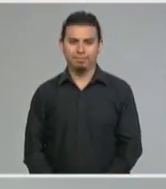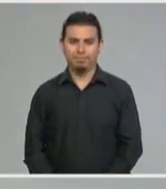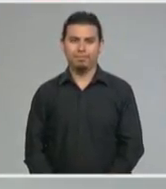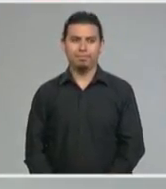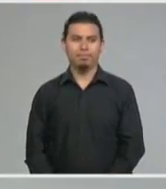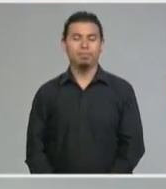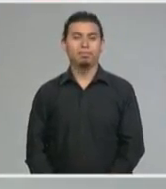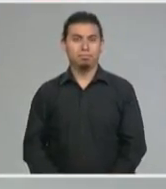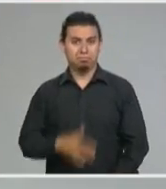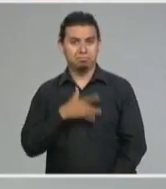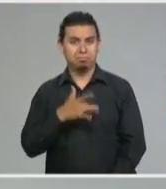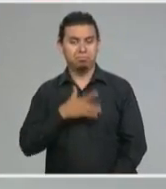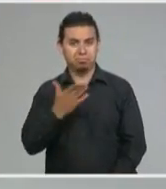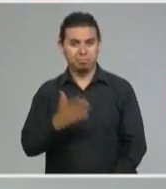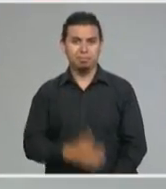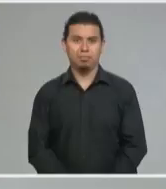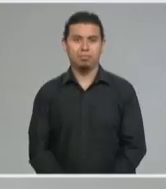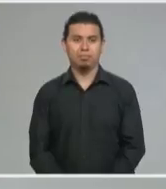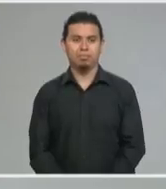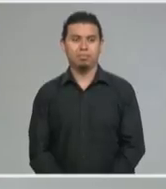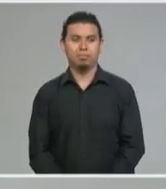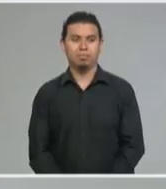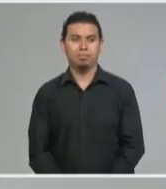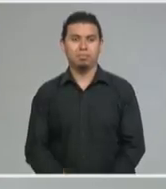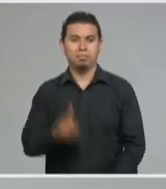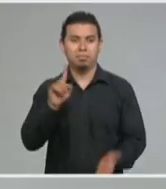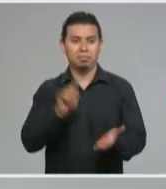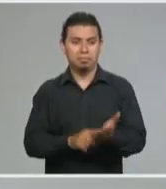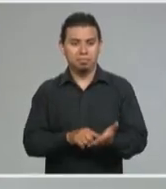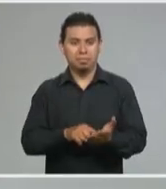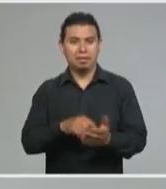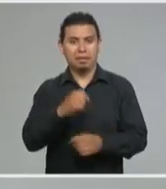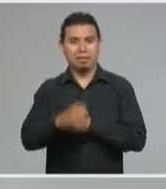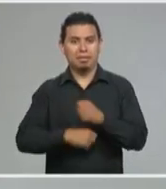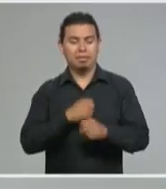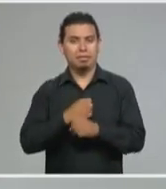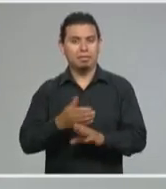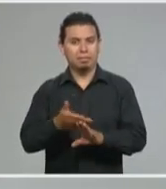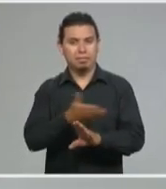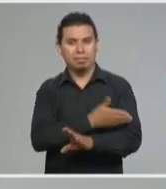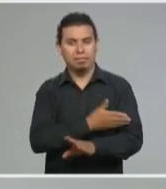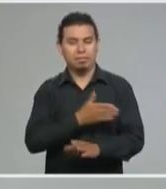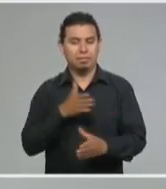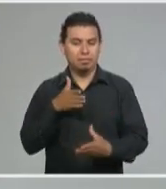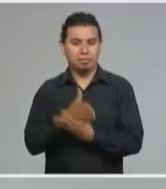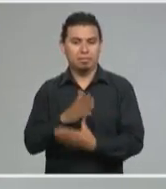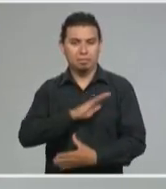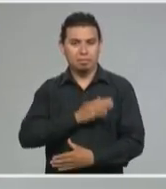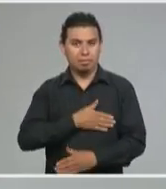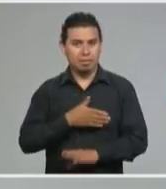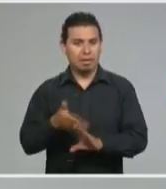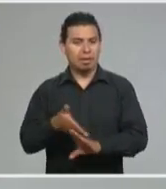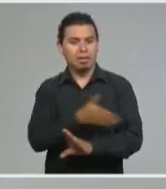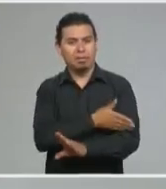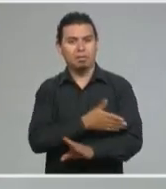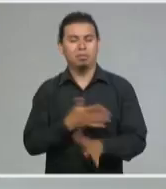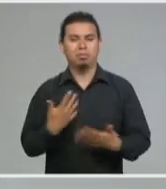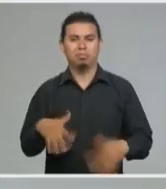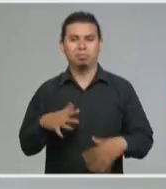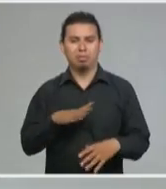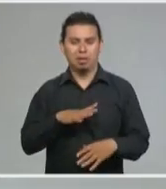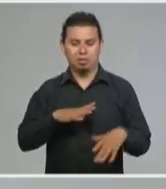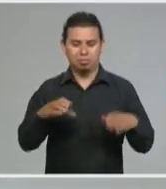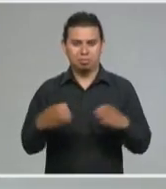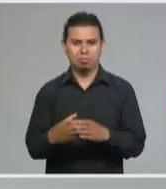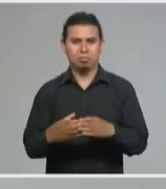¿Qué le parece? Más de 1000 años antes de la llegada de los españoles había una